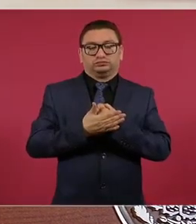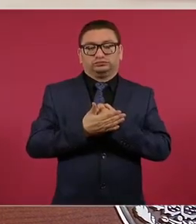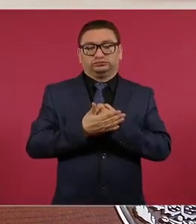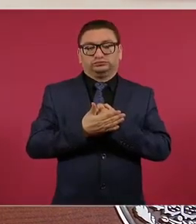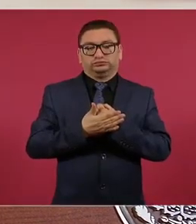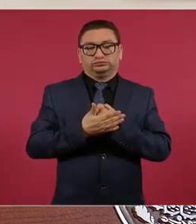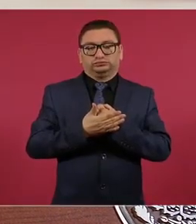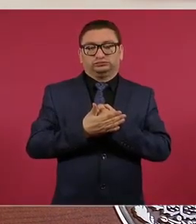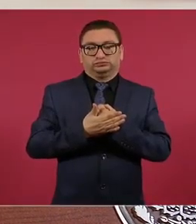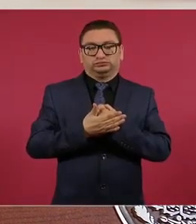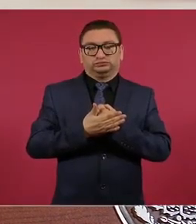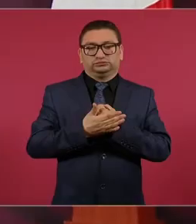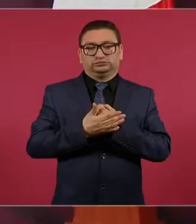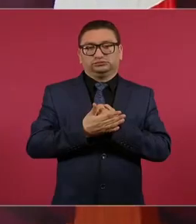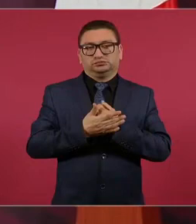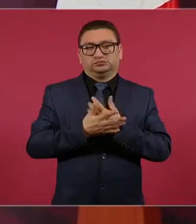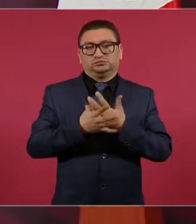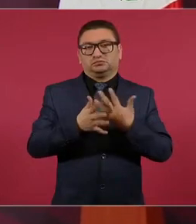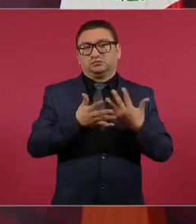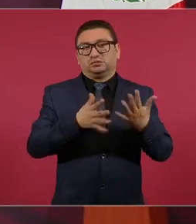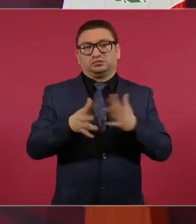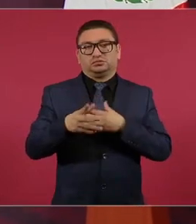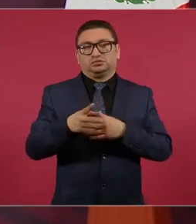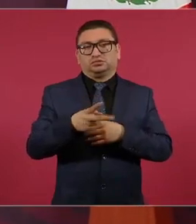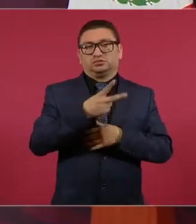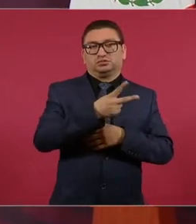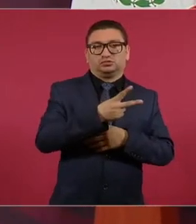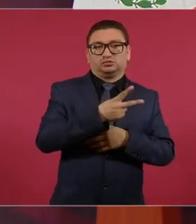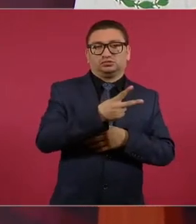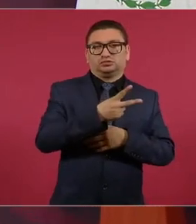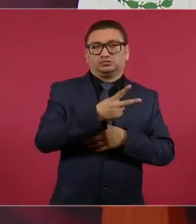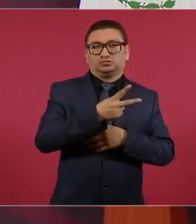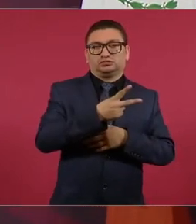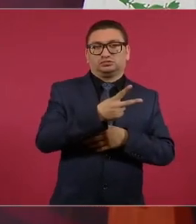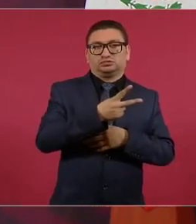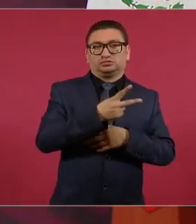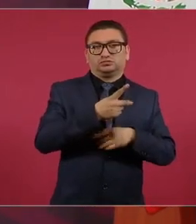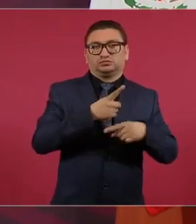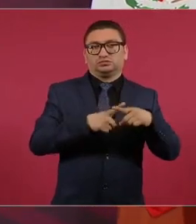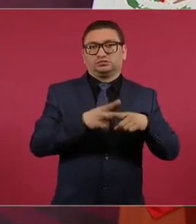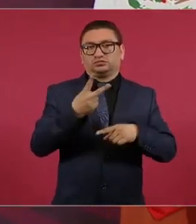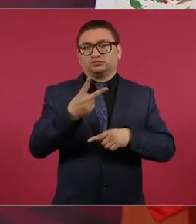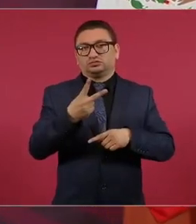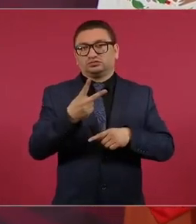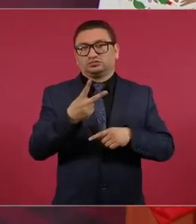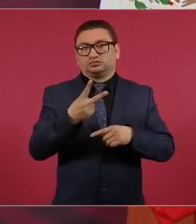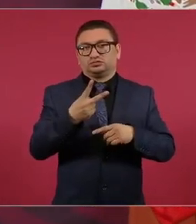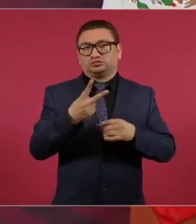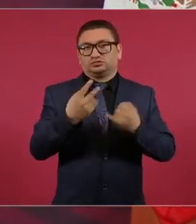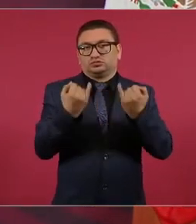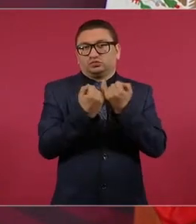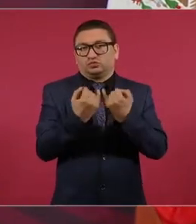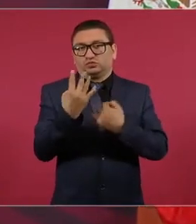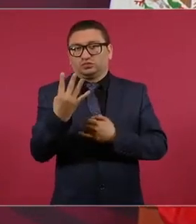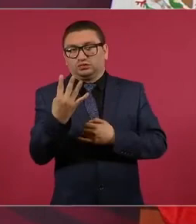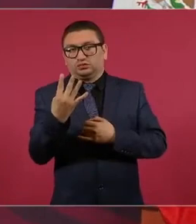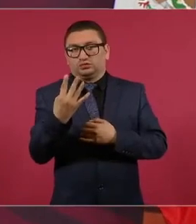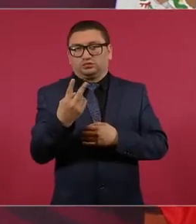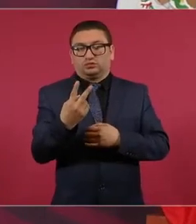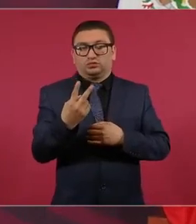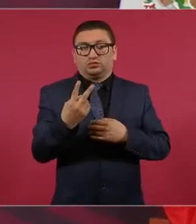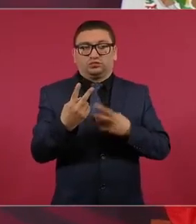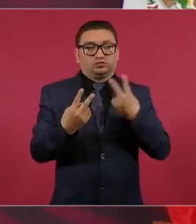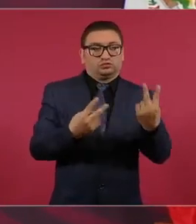como dos y dos son cuatro o dos y dos son